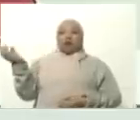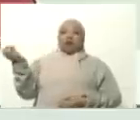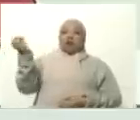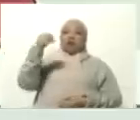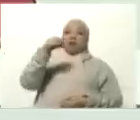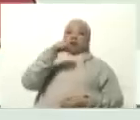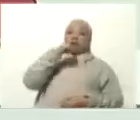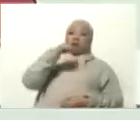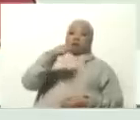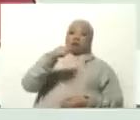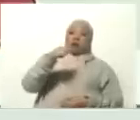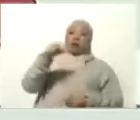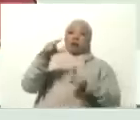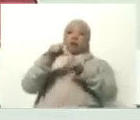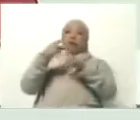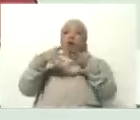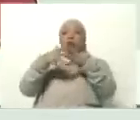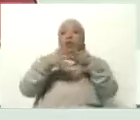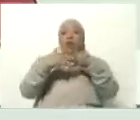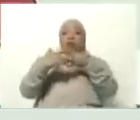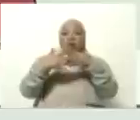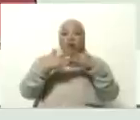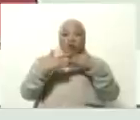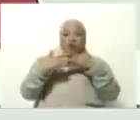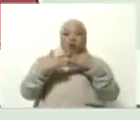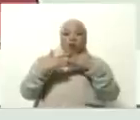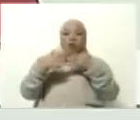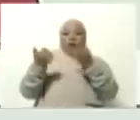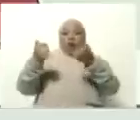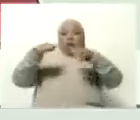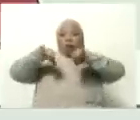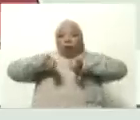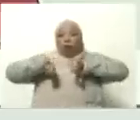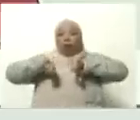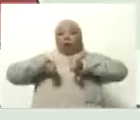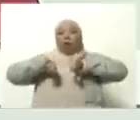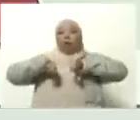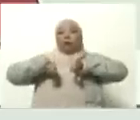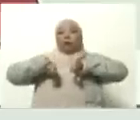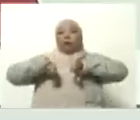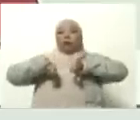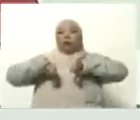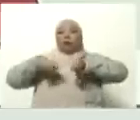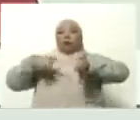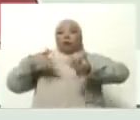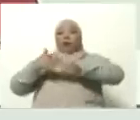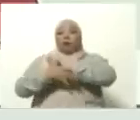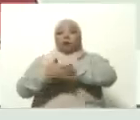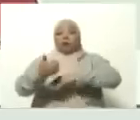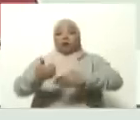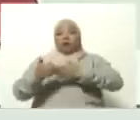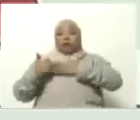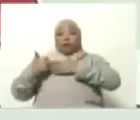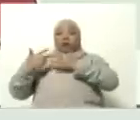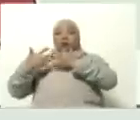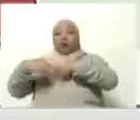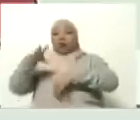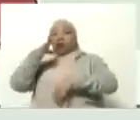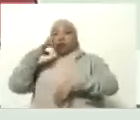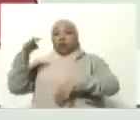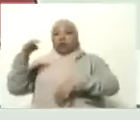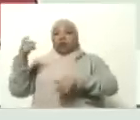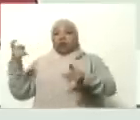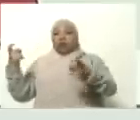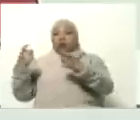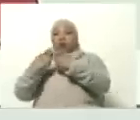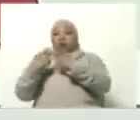palabras más, palabras menos, dicen que Estados Unidos los está destruyendo, y que se está beneficiando directamente de la guerra que